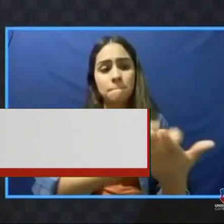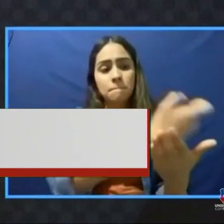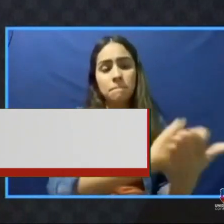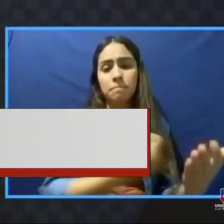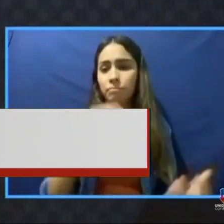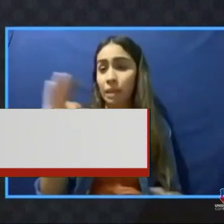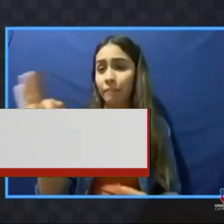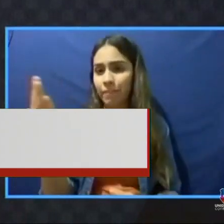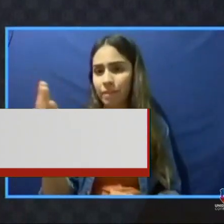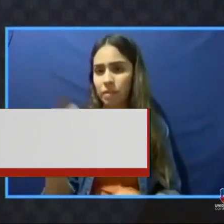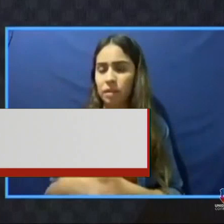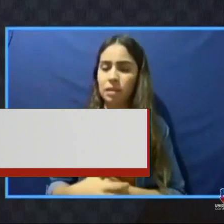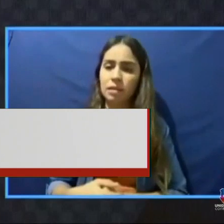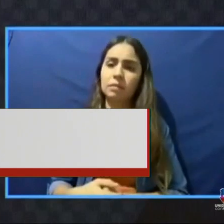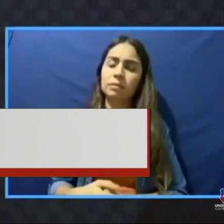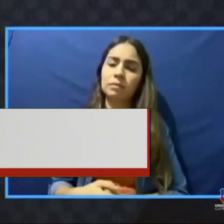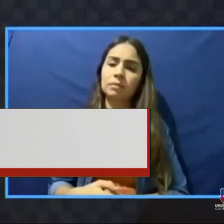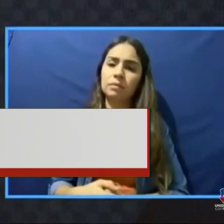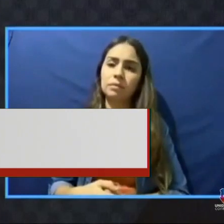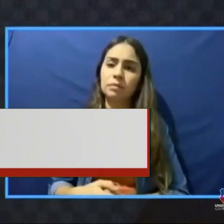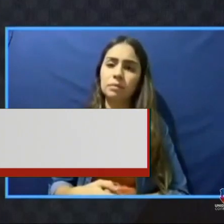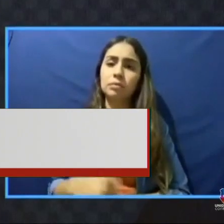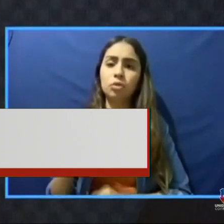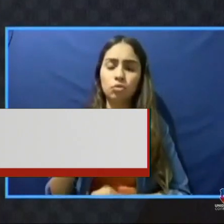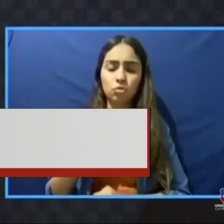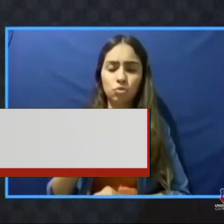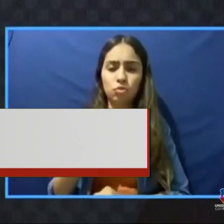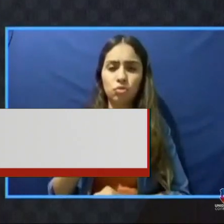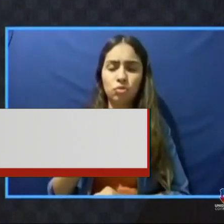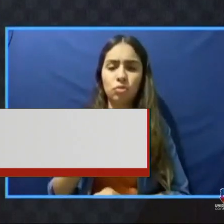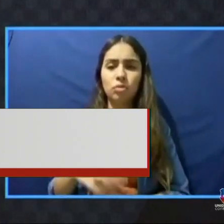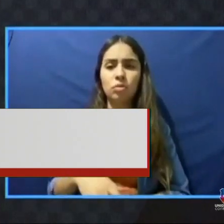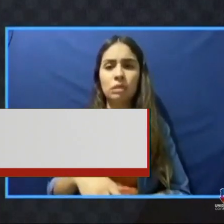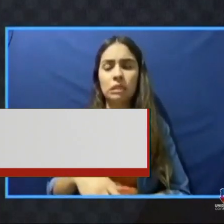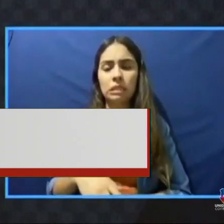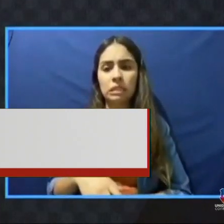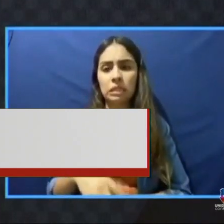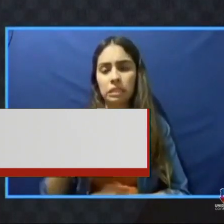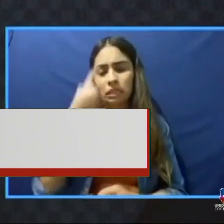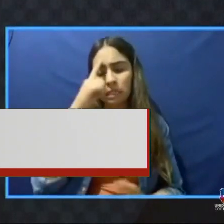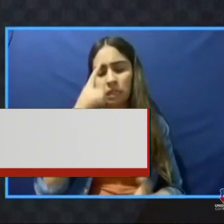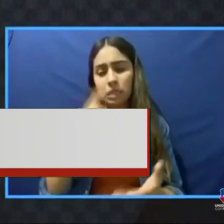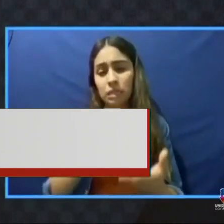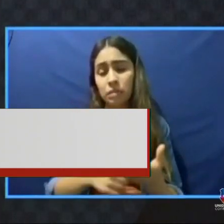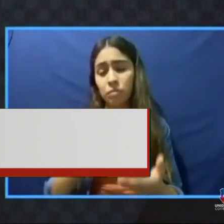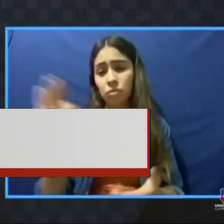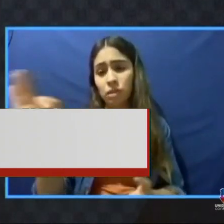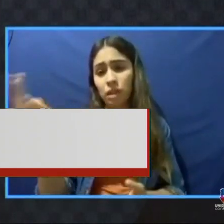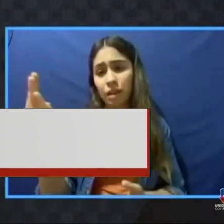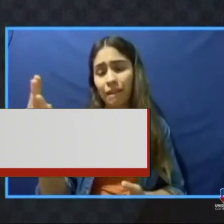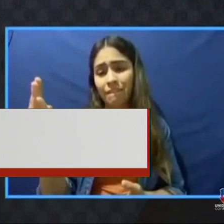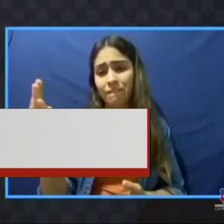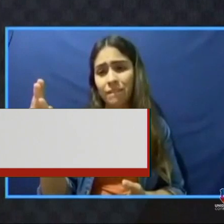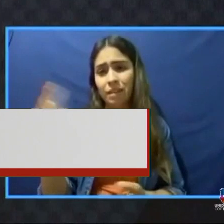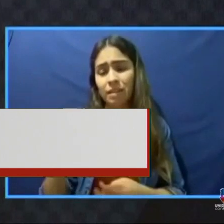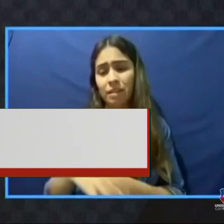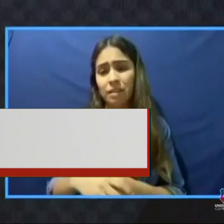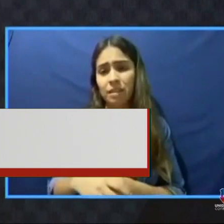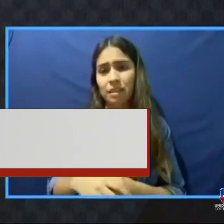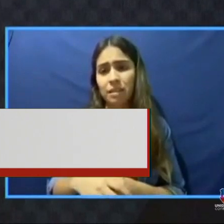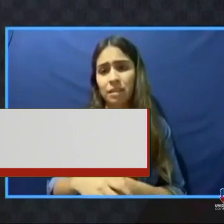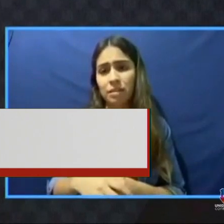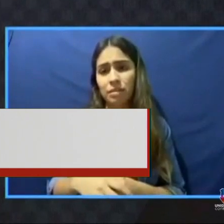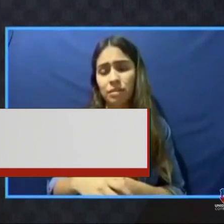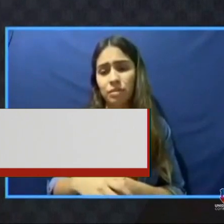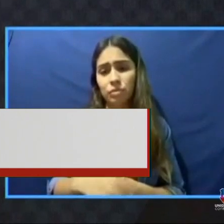que la federación dejará de ingresar recursos por más de 500 mil millones